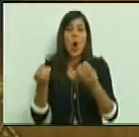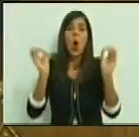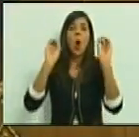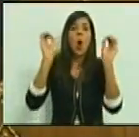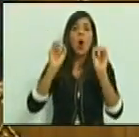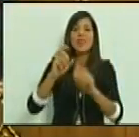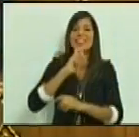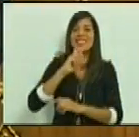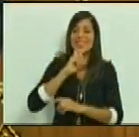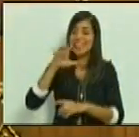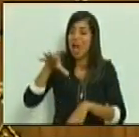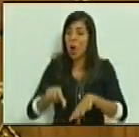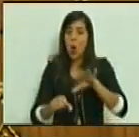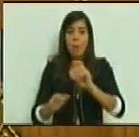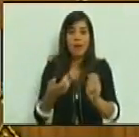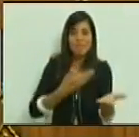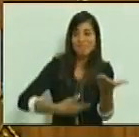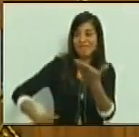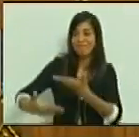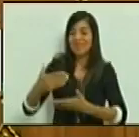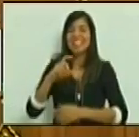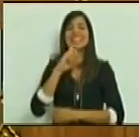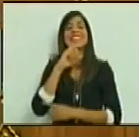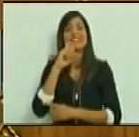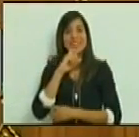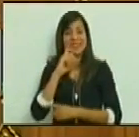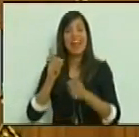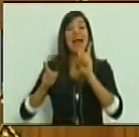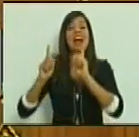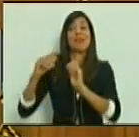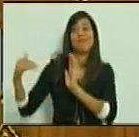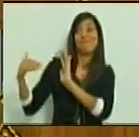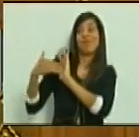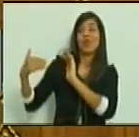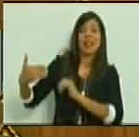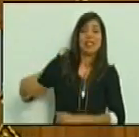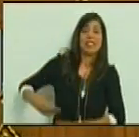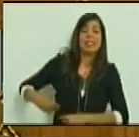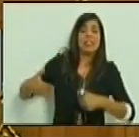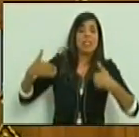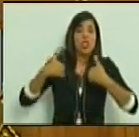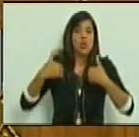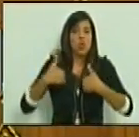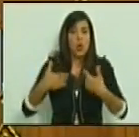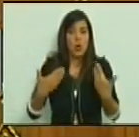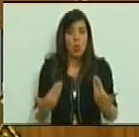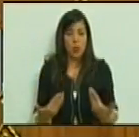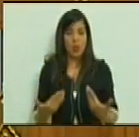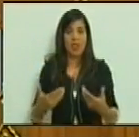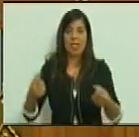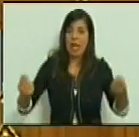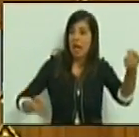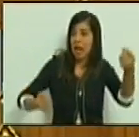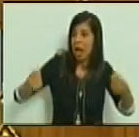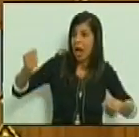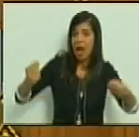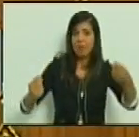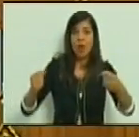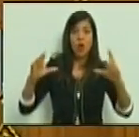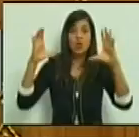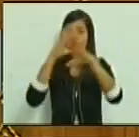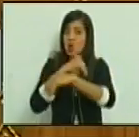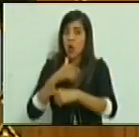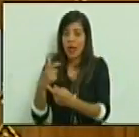comercialización, que es víctima del que de alguna manera tiene el poder y la fuerza para llevar el camión y sustraer de allí el